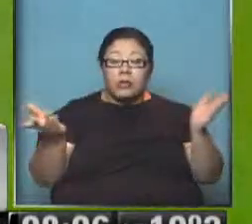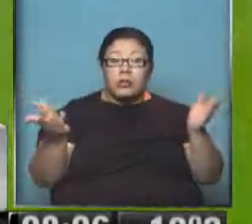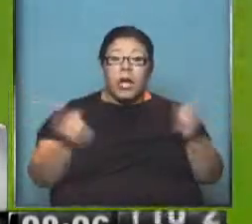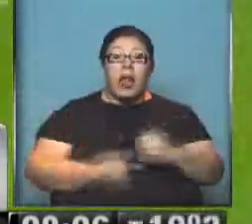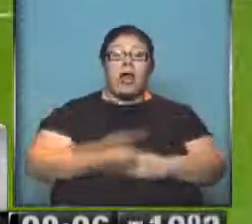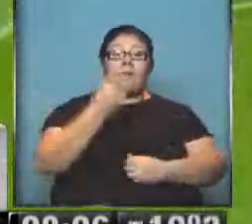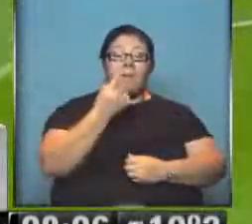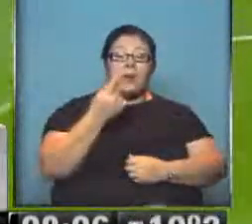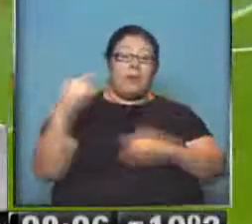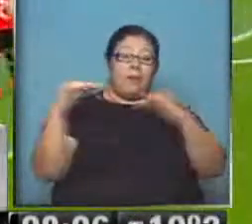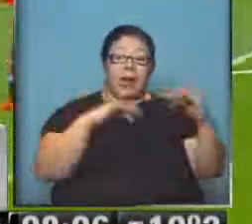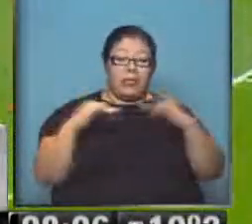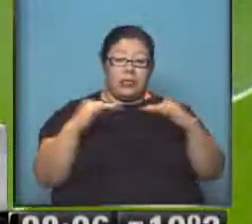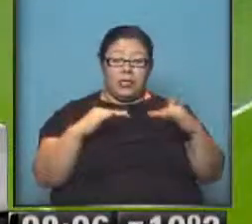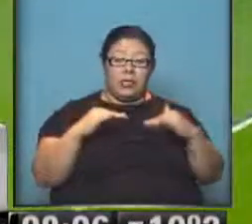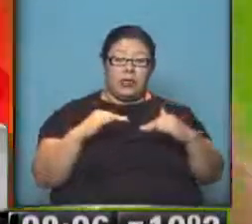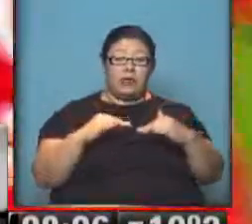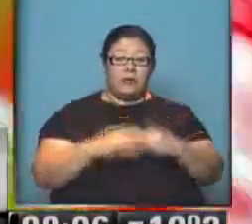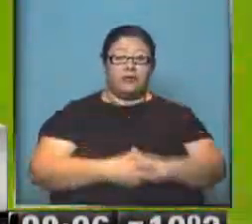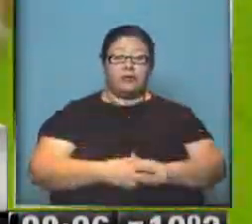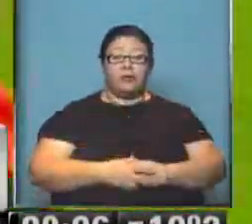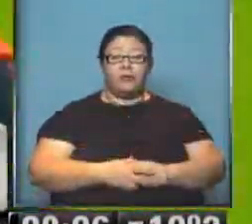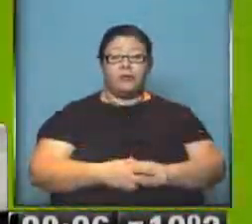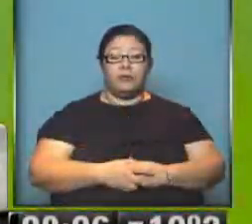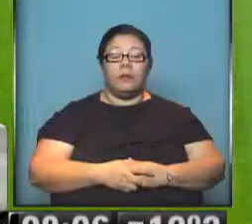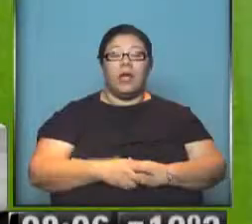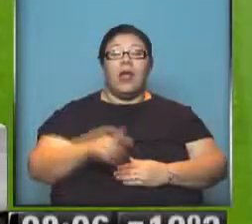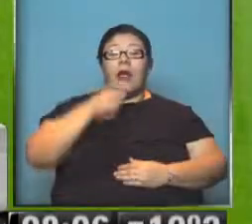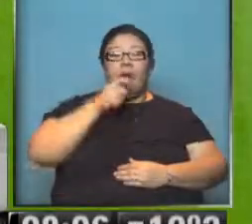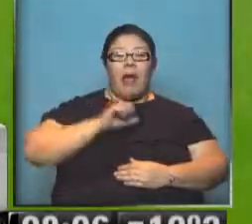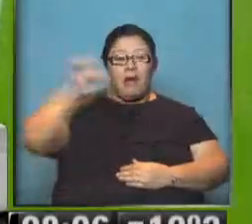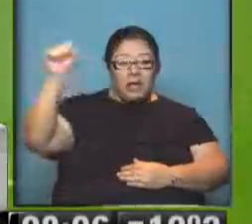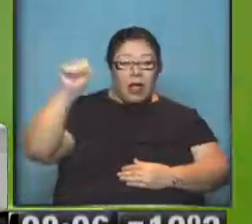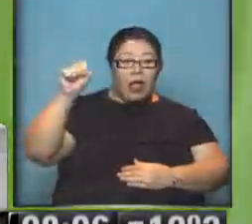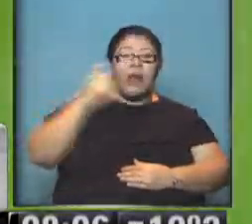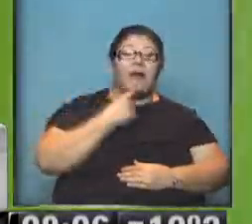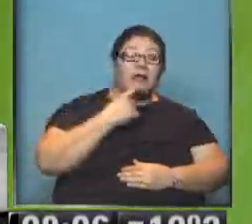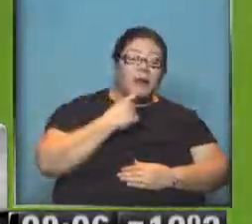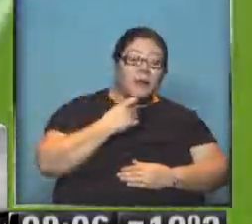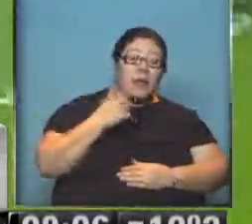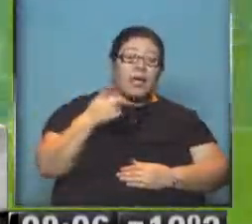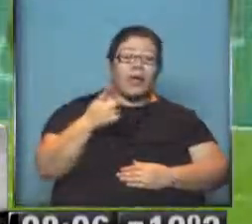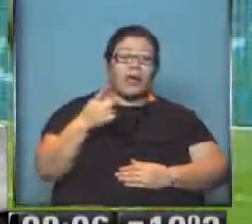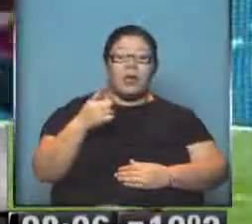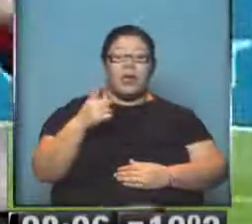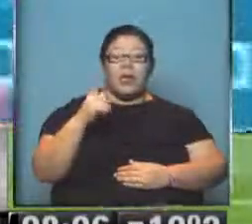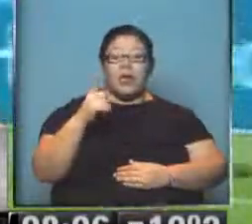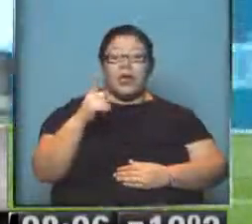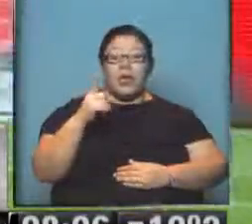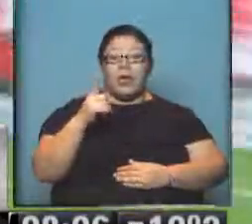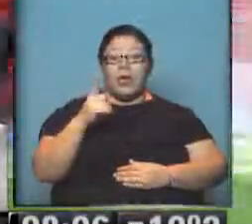primer semifinal ante Guaraní de Paraguay. Este golazo. Golazo de Ramiro Funes Mori. Pólvora en su botín izquierdo,